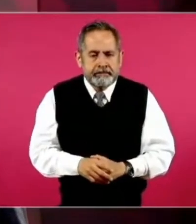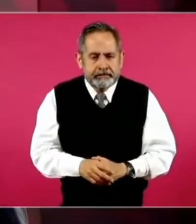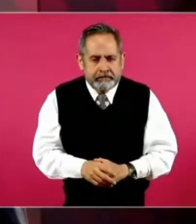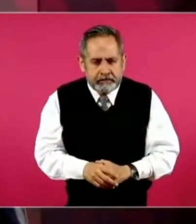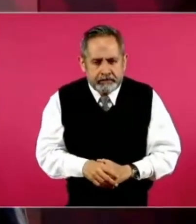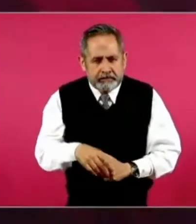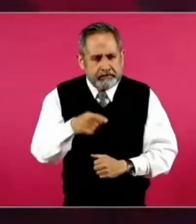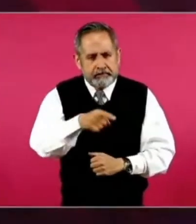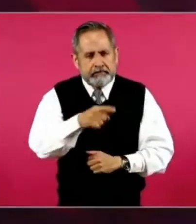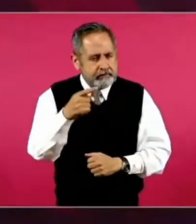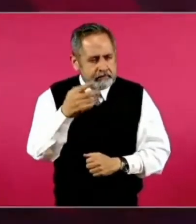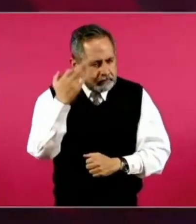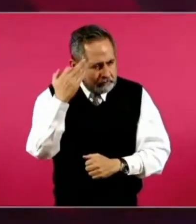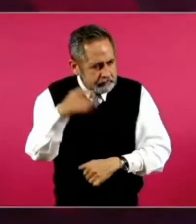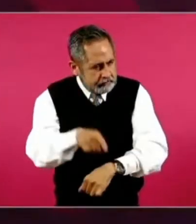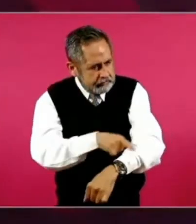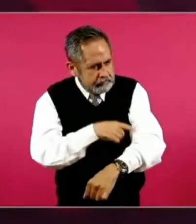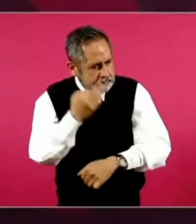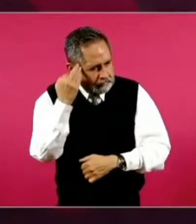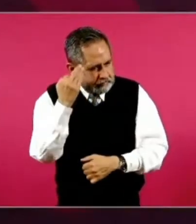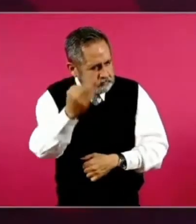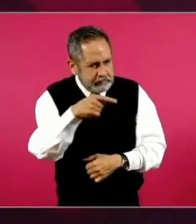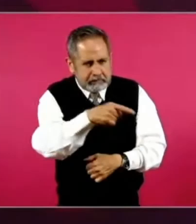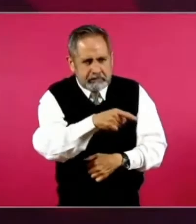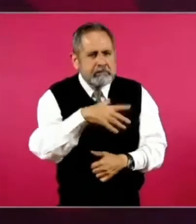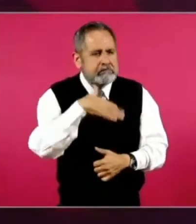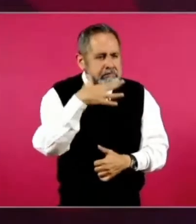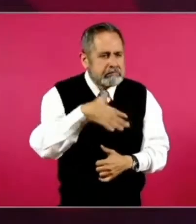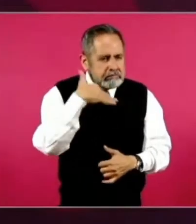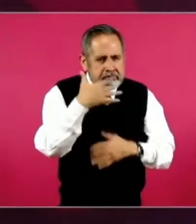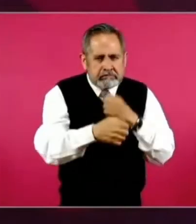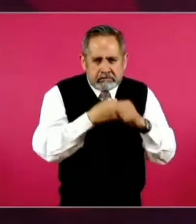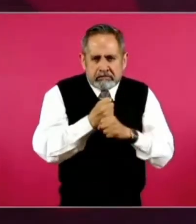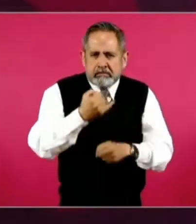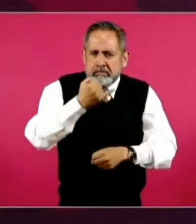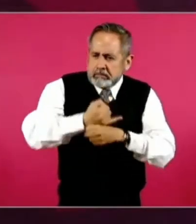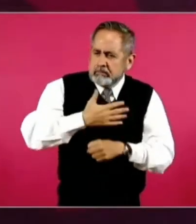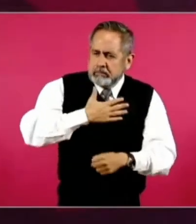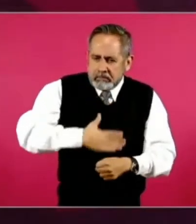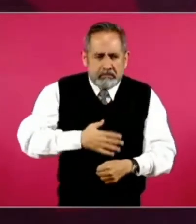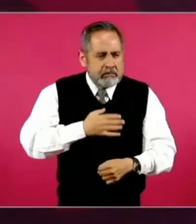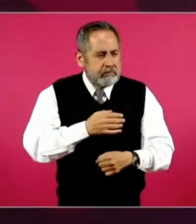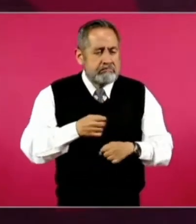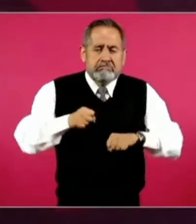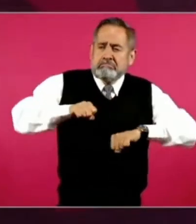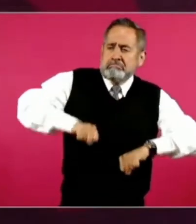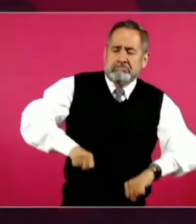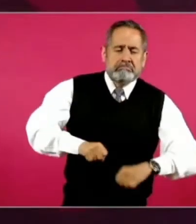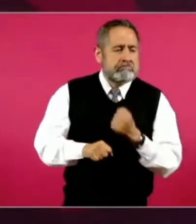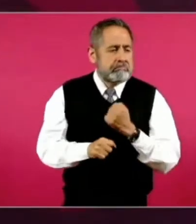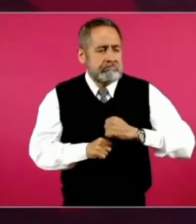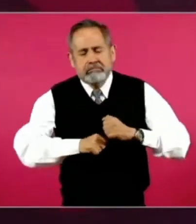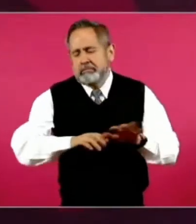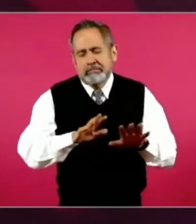prolongó mucho el régimen de corrupción y de injusticias y de privilegios